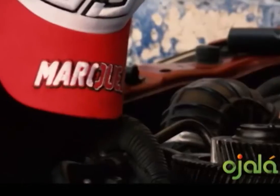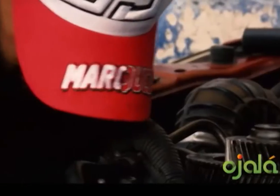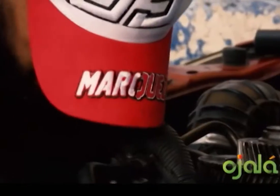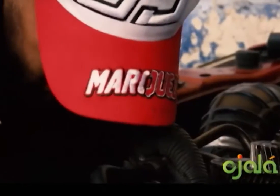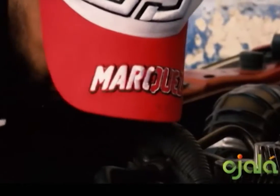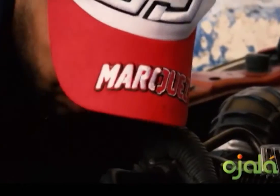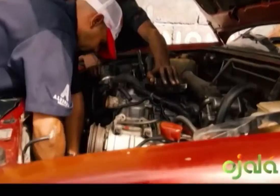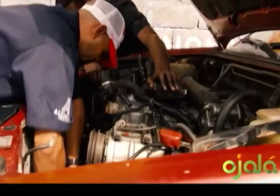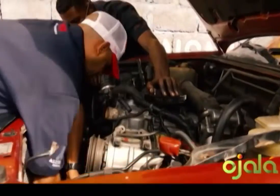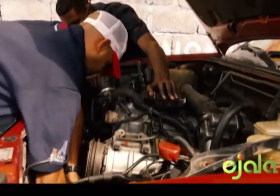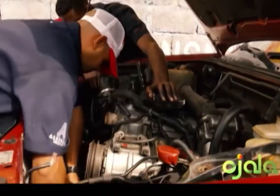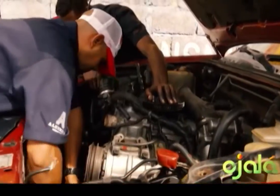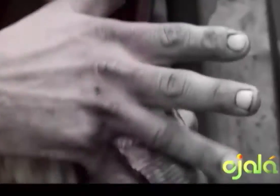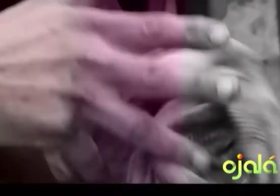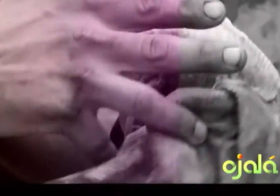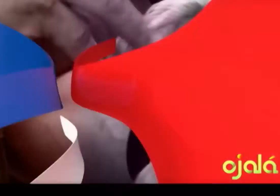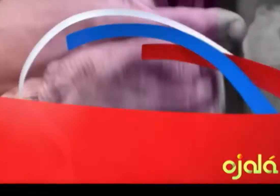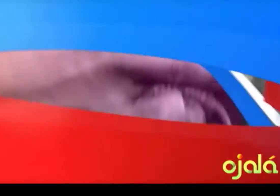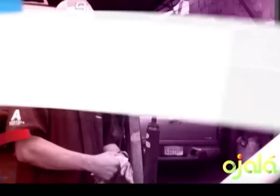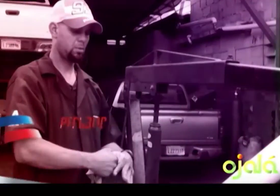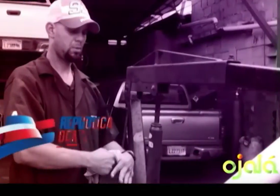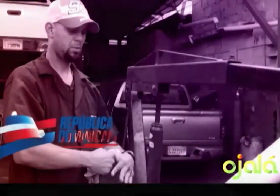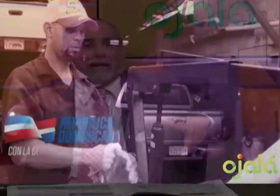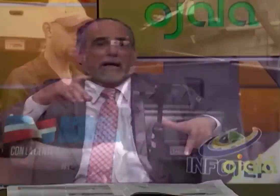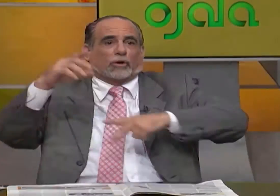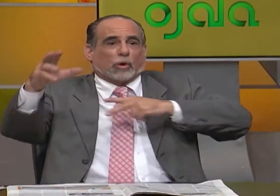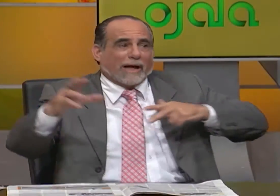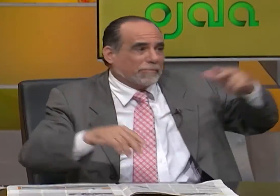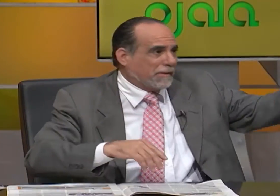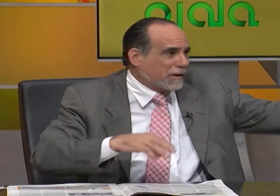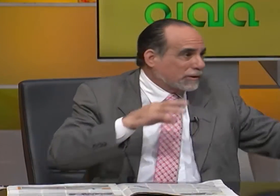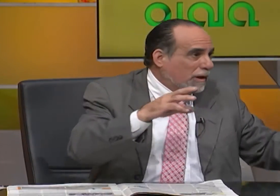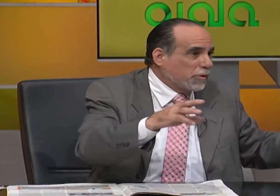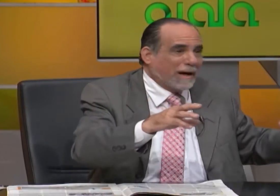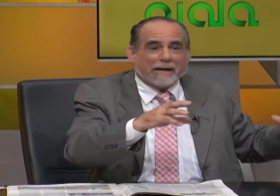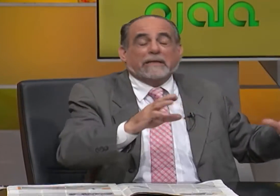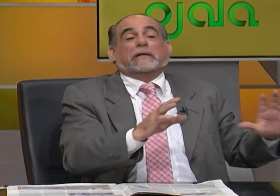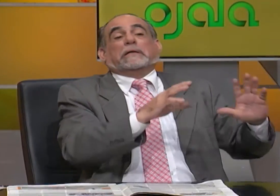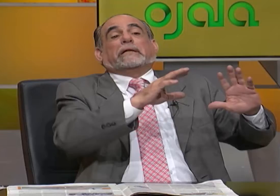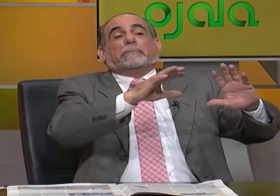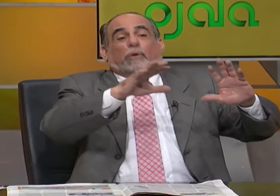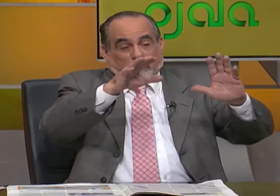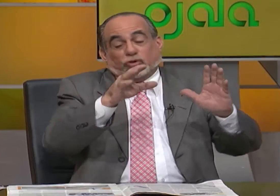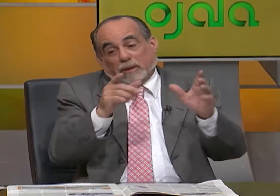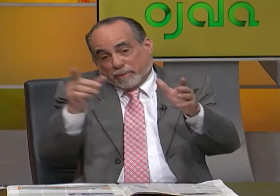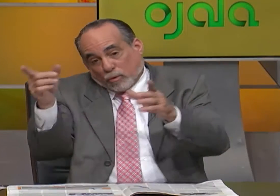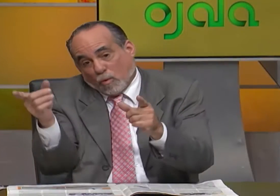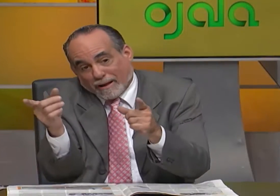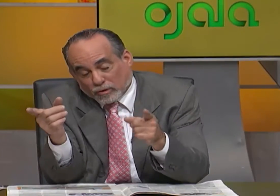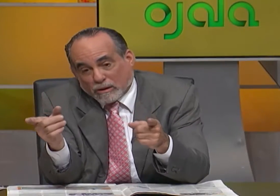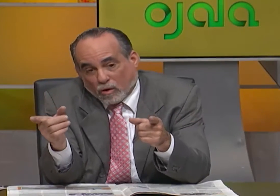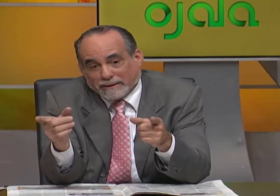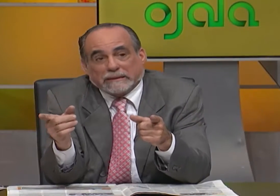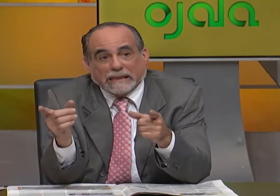hay que hacer la maestría eso me lleva 2 años más y el doctorado me lleva cuatro años más equipo sí pero